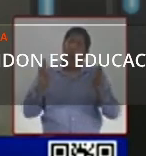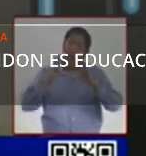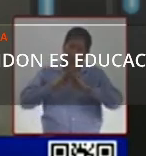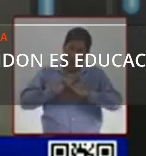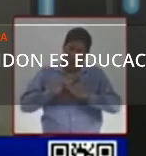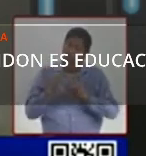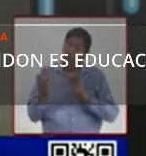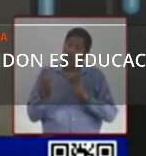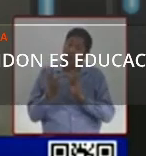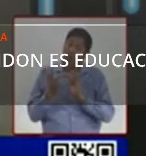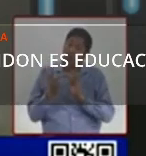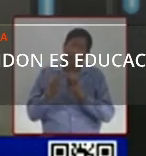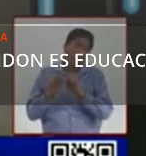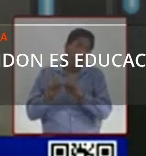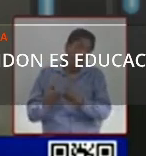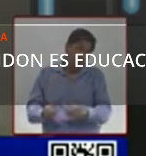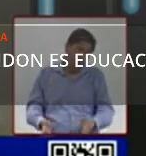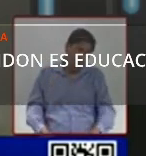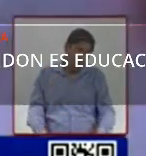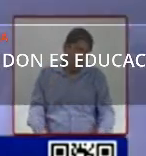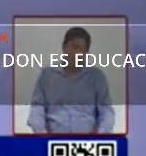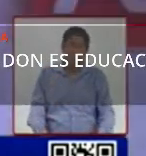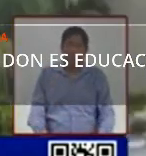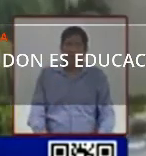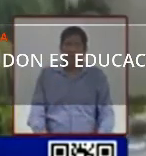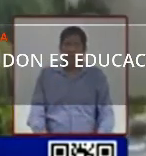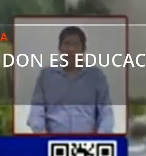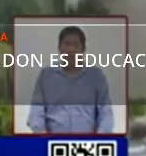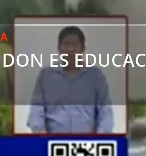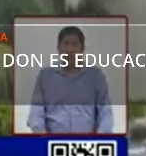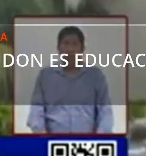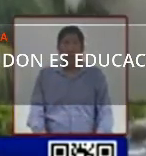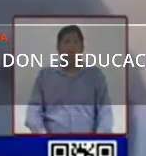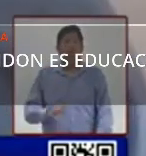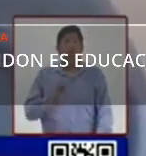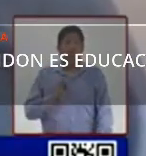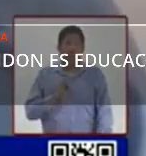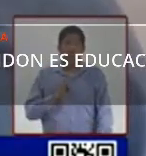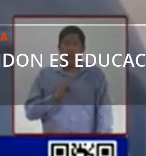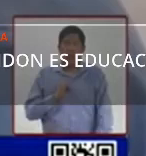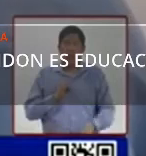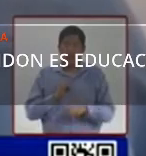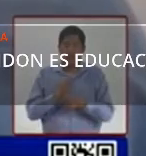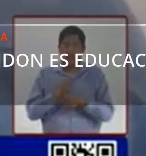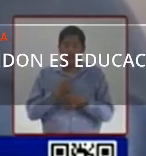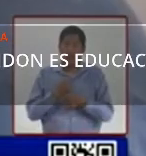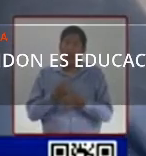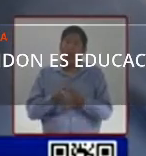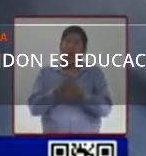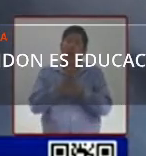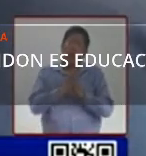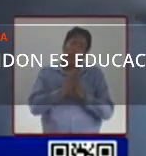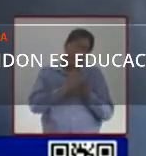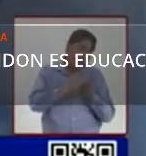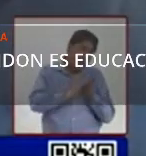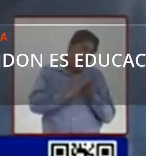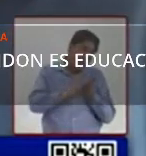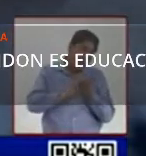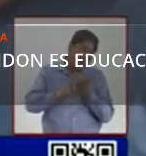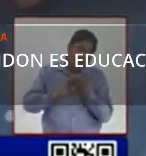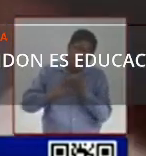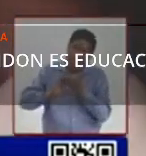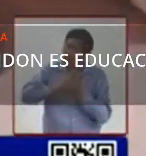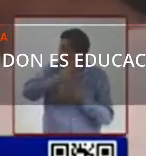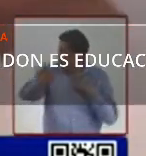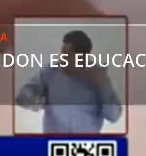con ella y esta fue su respuesta. Lo que ahora estoy haciendo es pedir disculpas a toda